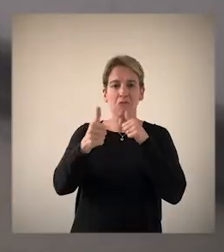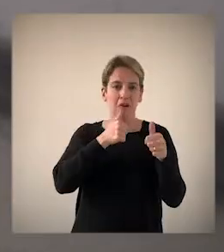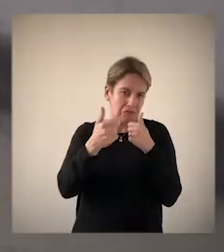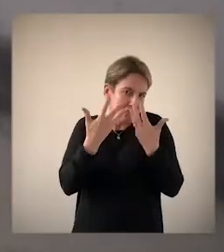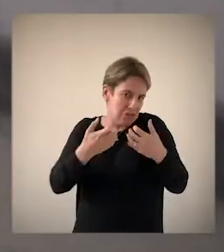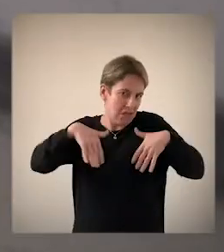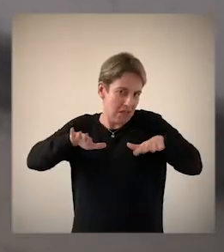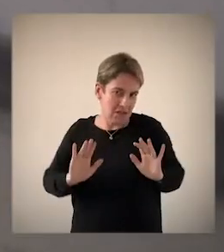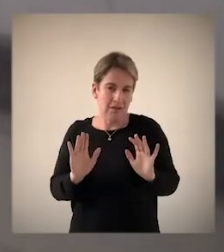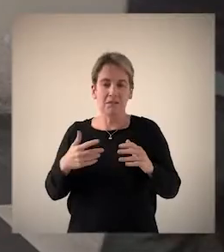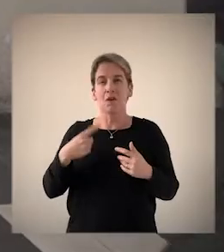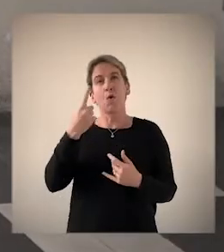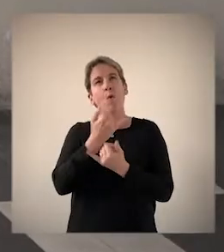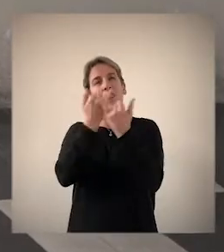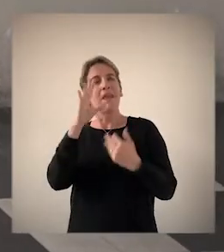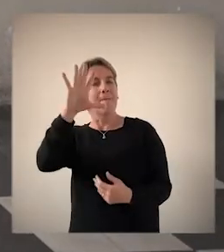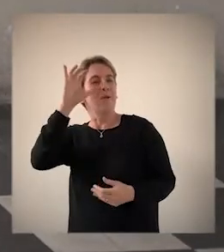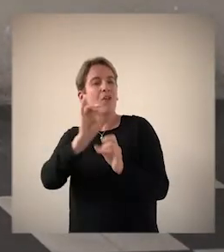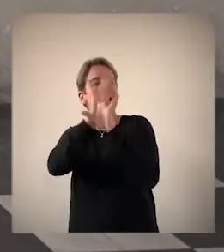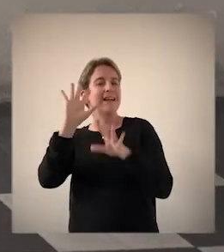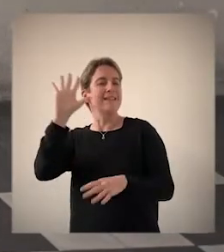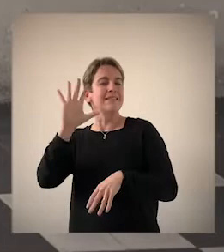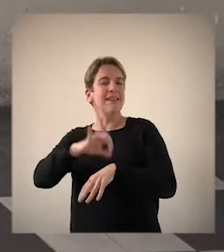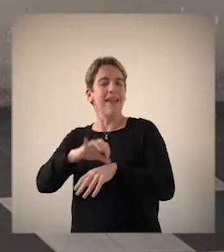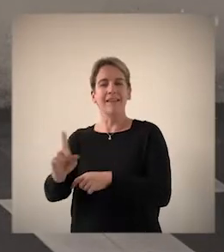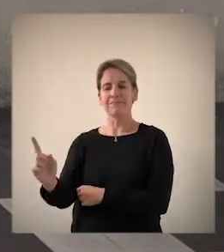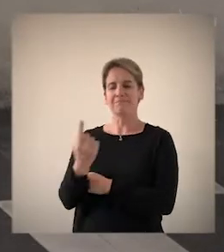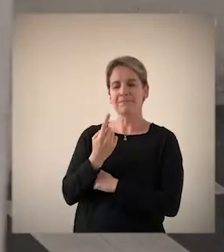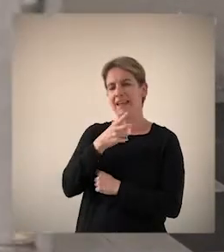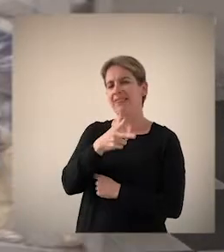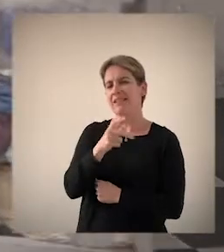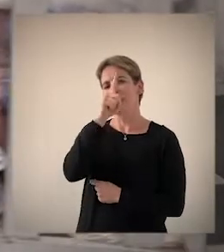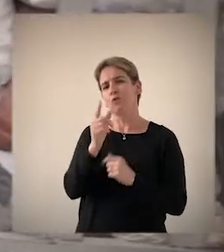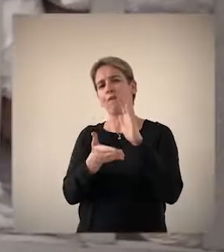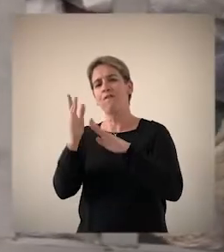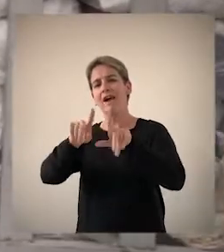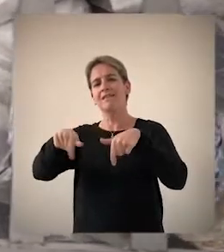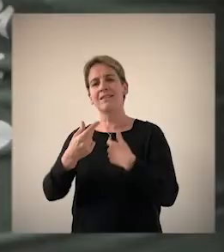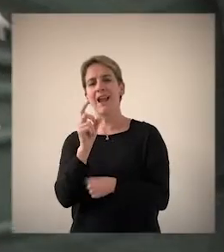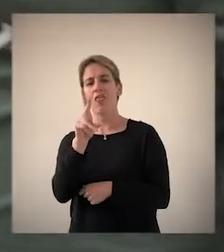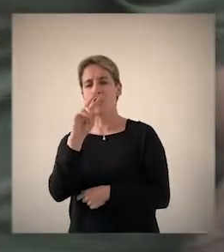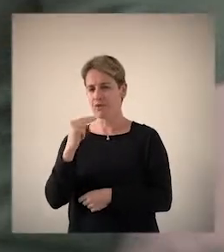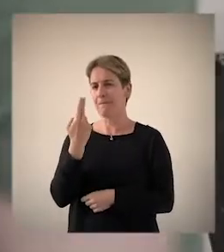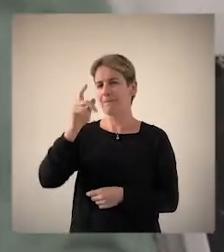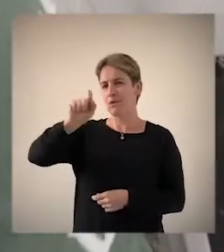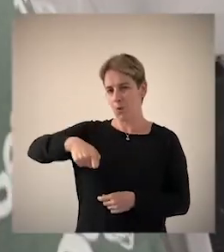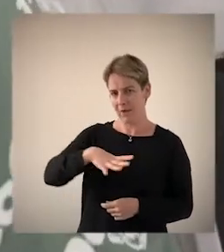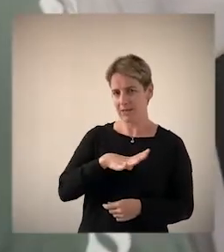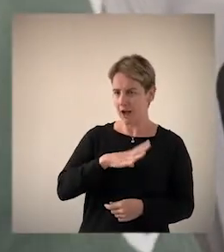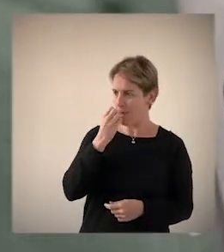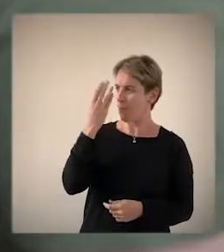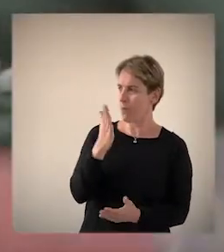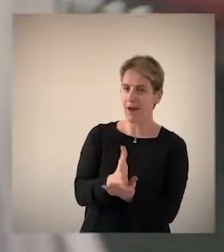tomando mate si querés. Y un día me acuerdo clarito, viene la psiquiatra y me dice: tiene pase a sala 12 por el permiso de juez,